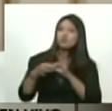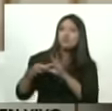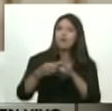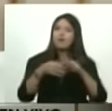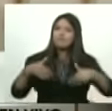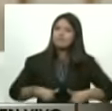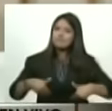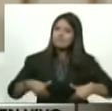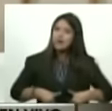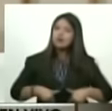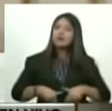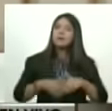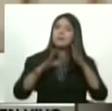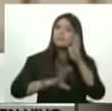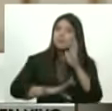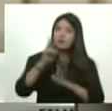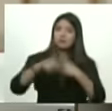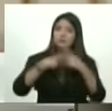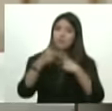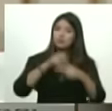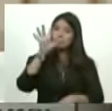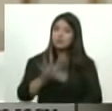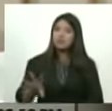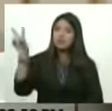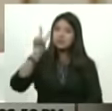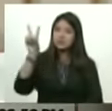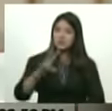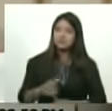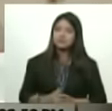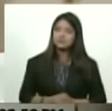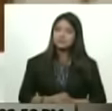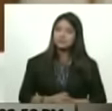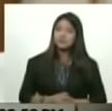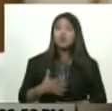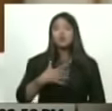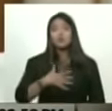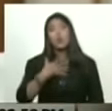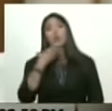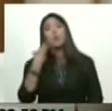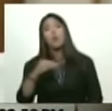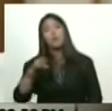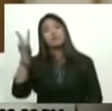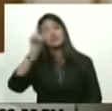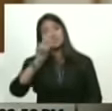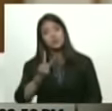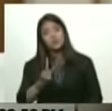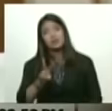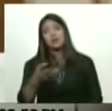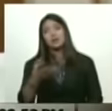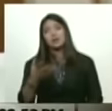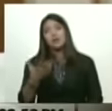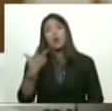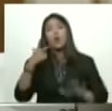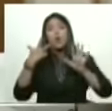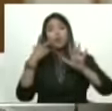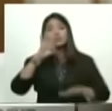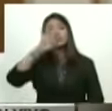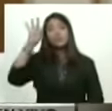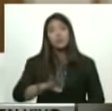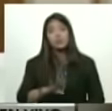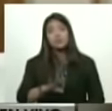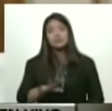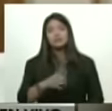para sacar al sector productivo de nuestro país adelante? Mira, como joven venezolano que, como todos, más del 80% está en